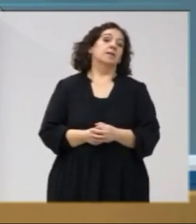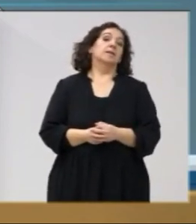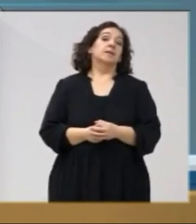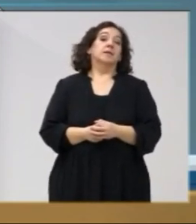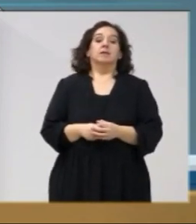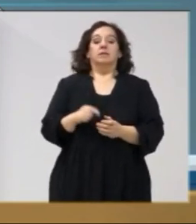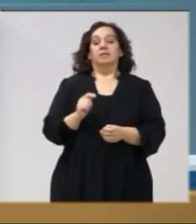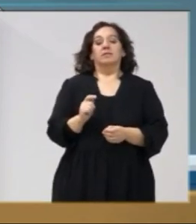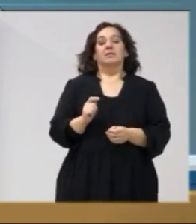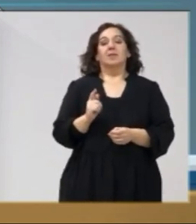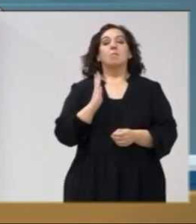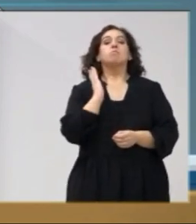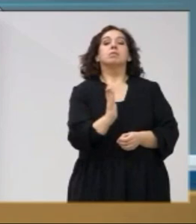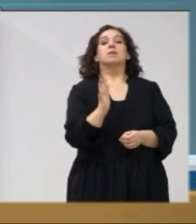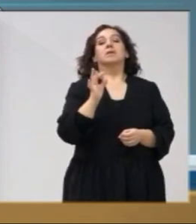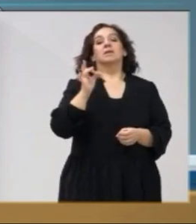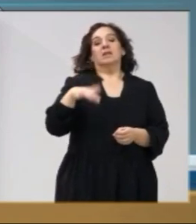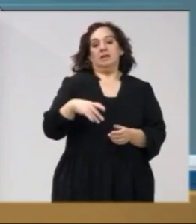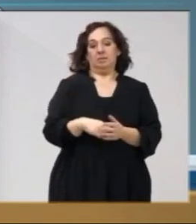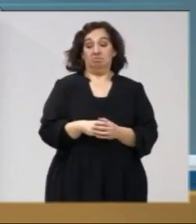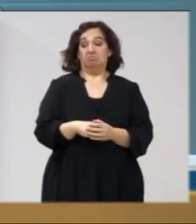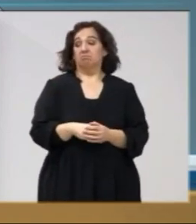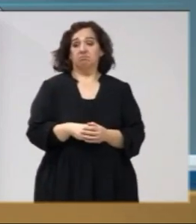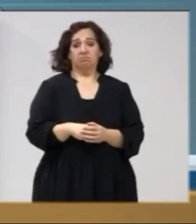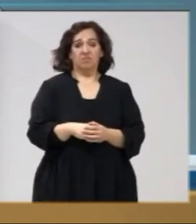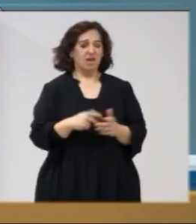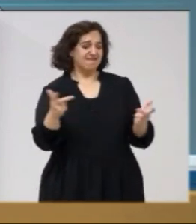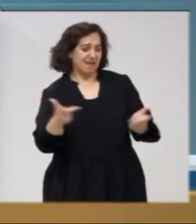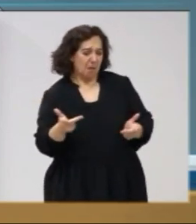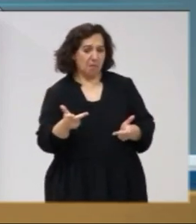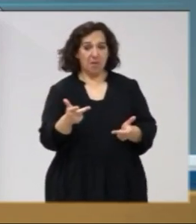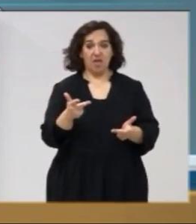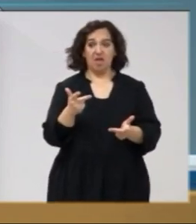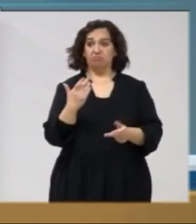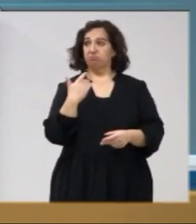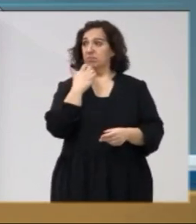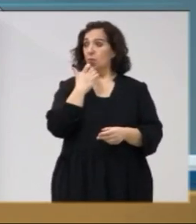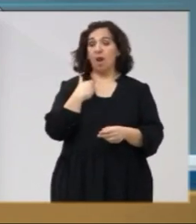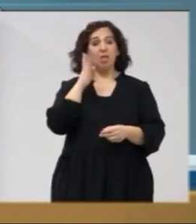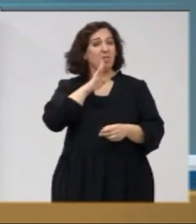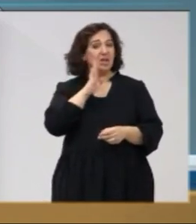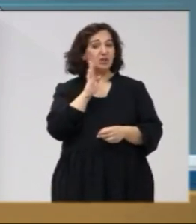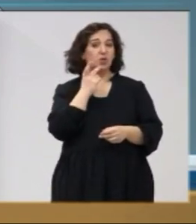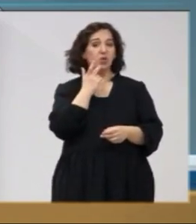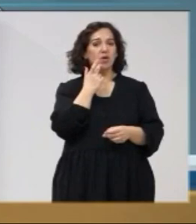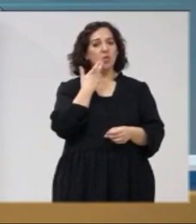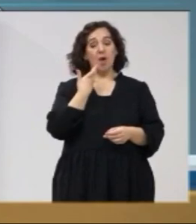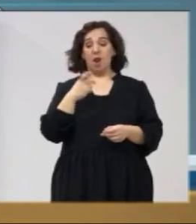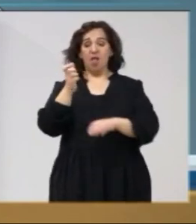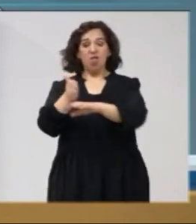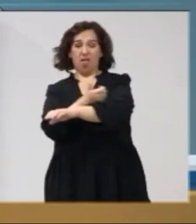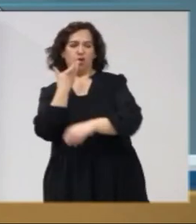que esto lo paguen con lo más grave que alguien puede pagar un delito, con el desprecio